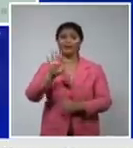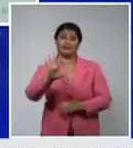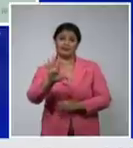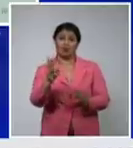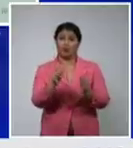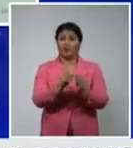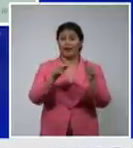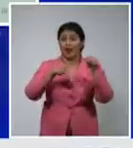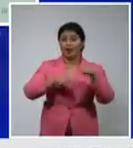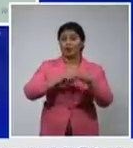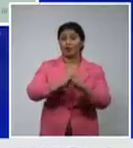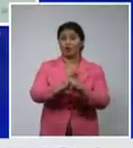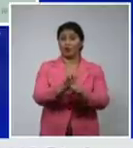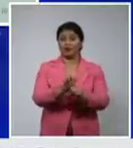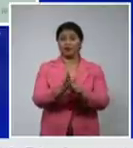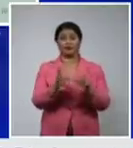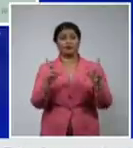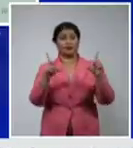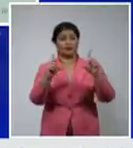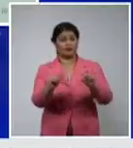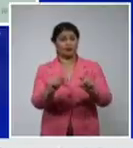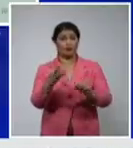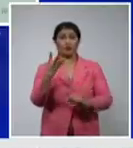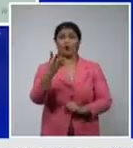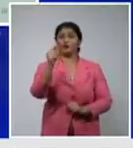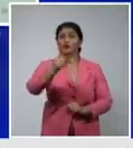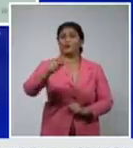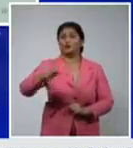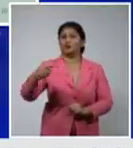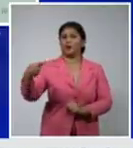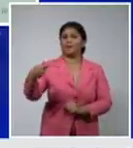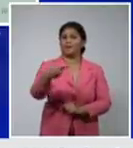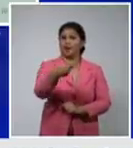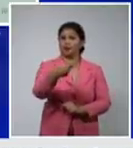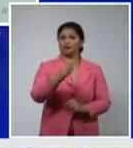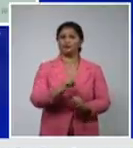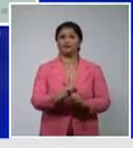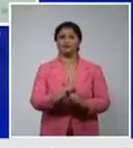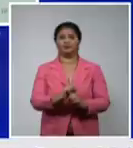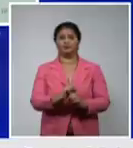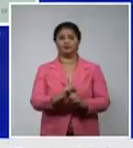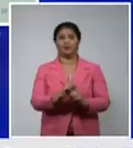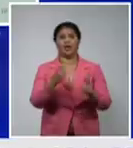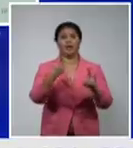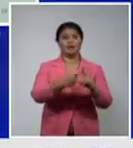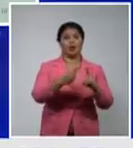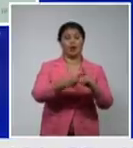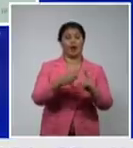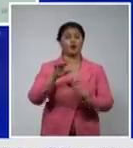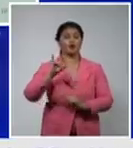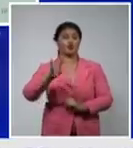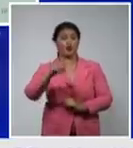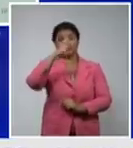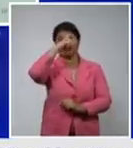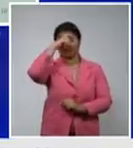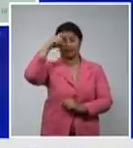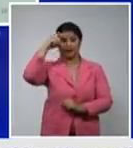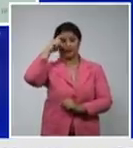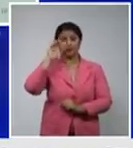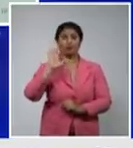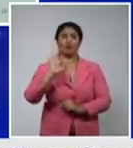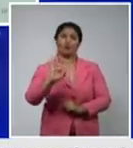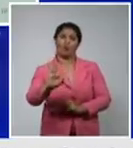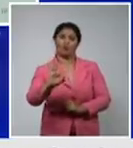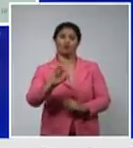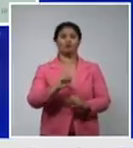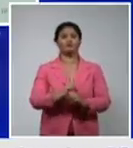es una reducción en 4 con el día anterior. Yaguajay con 9, Santi Espíritus con 8,